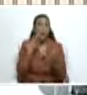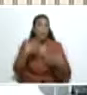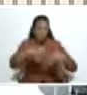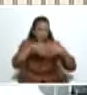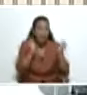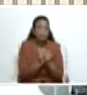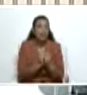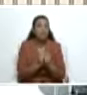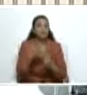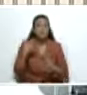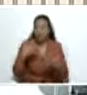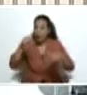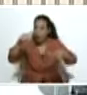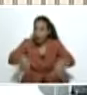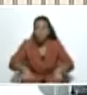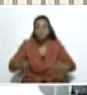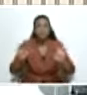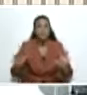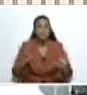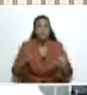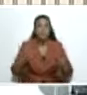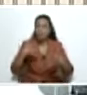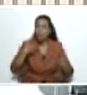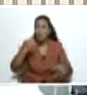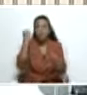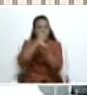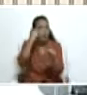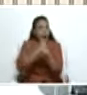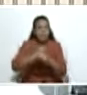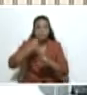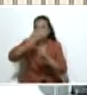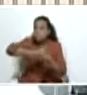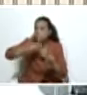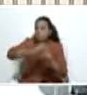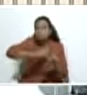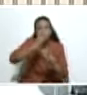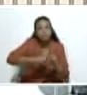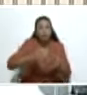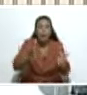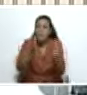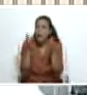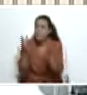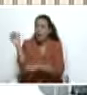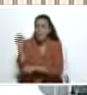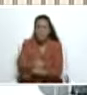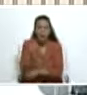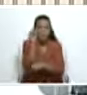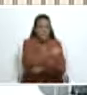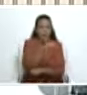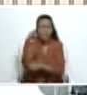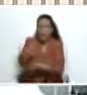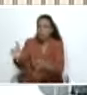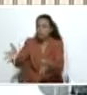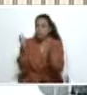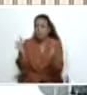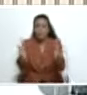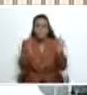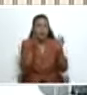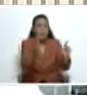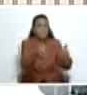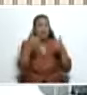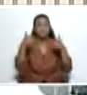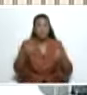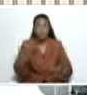ganamos, estamos en esta senda de lucha y de victoria permanente. La victoria perpetua